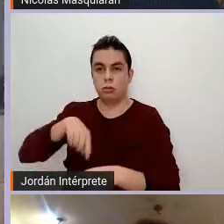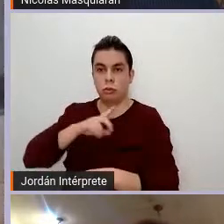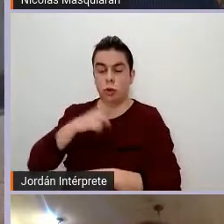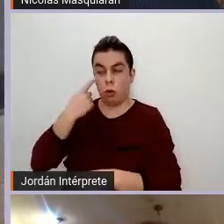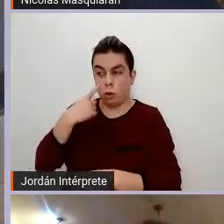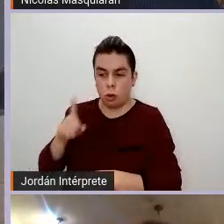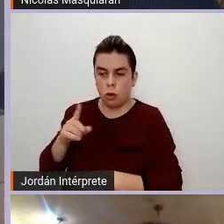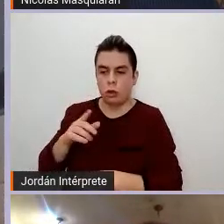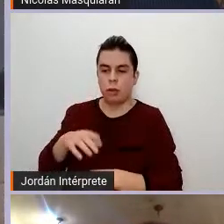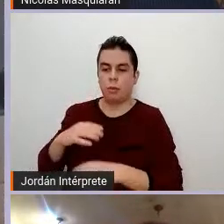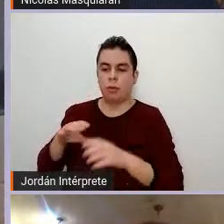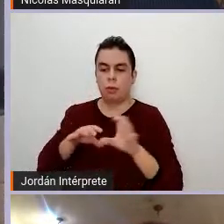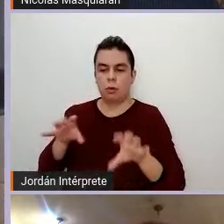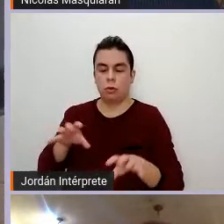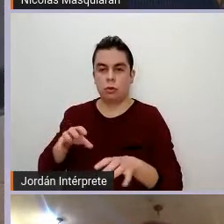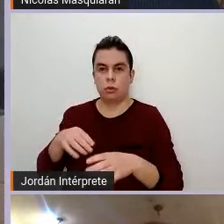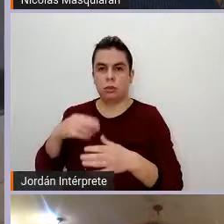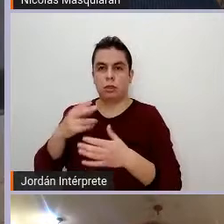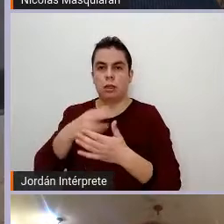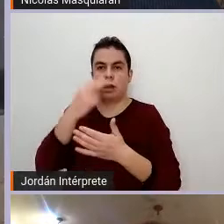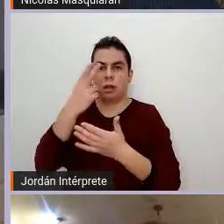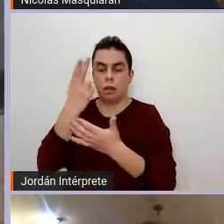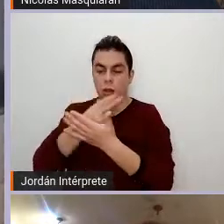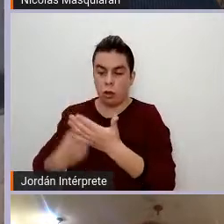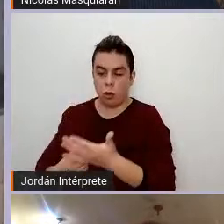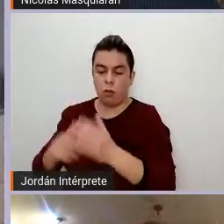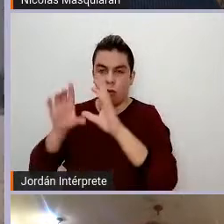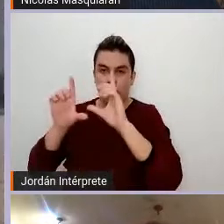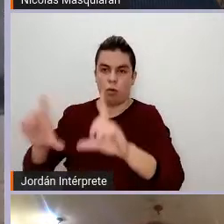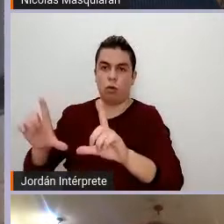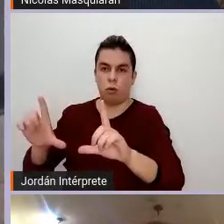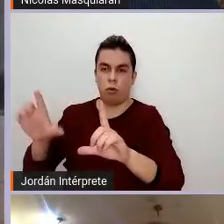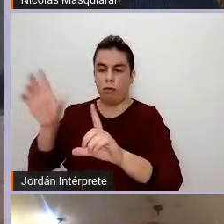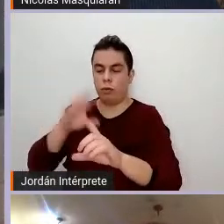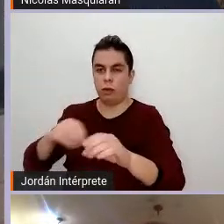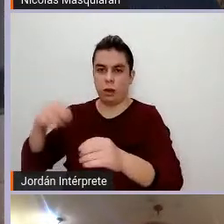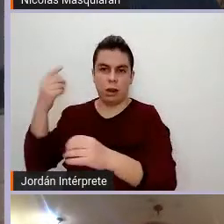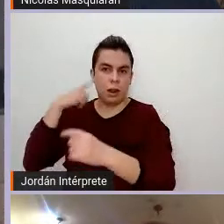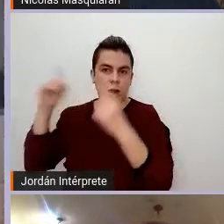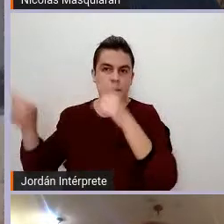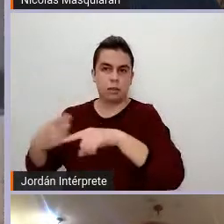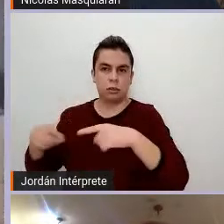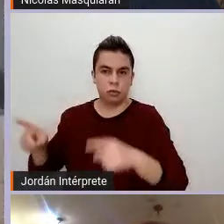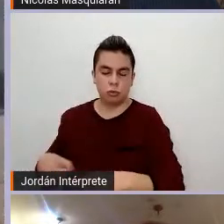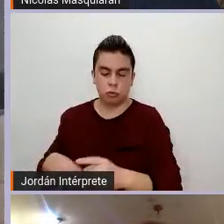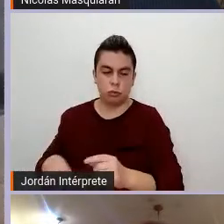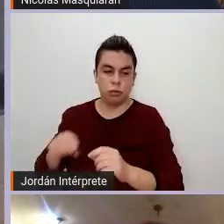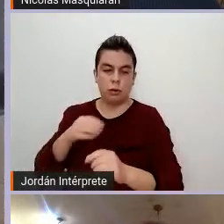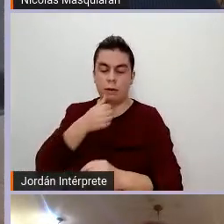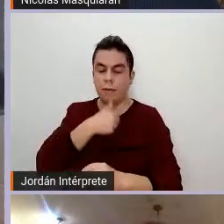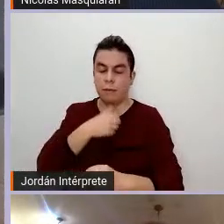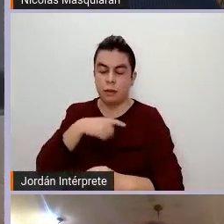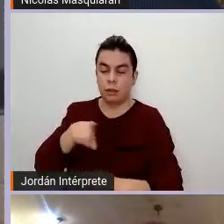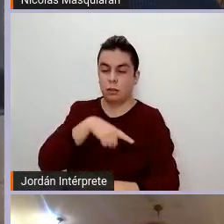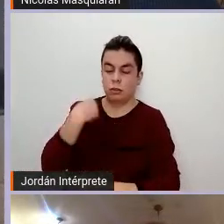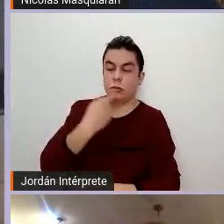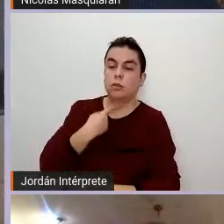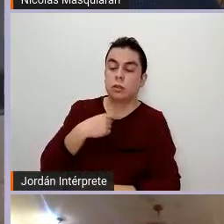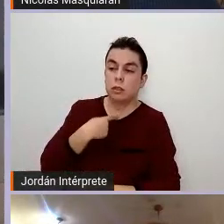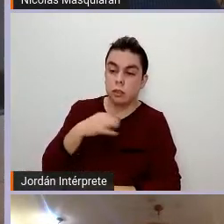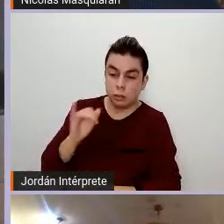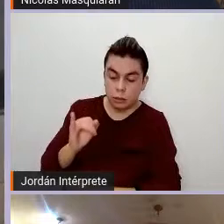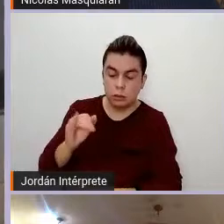es lo que realmente interesa, ¿no? Y por lo tanto, yo creo que la investigación sobre Violeta Parra